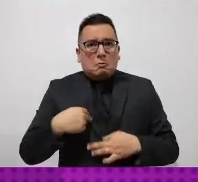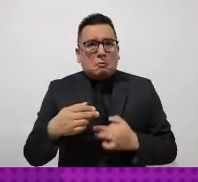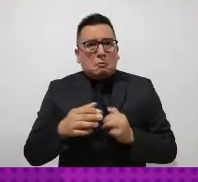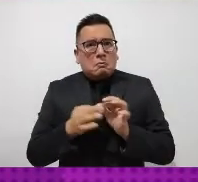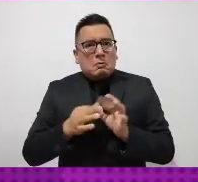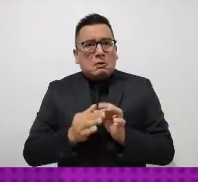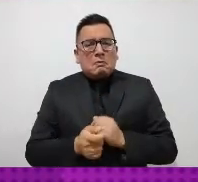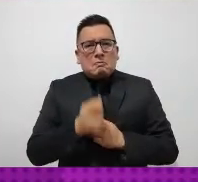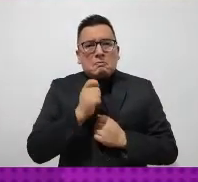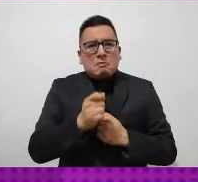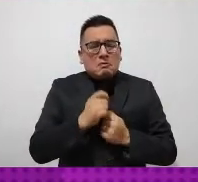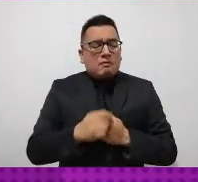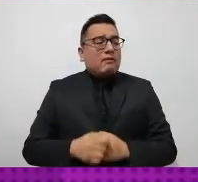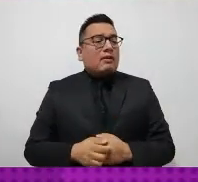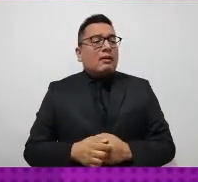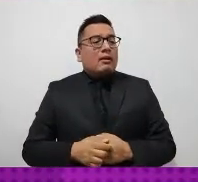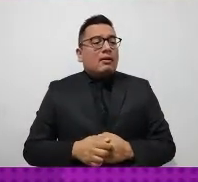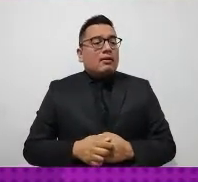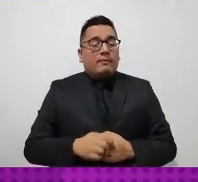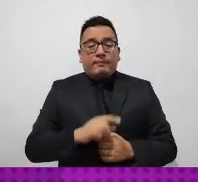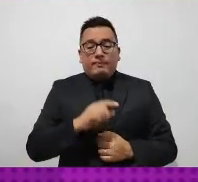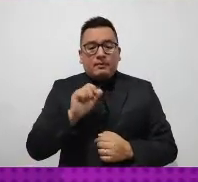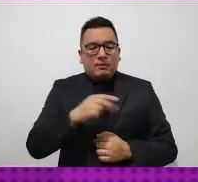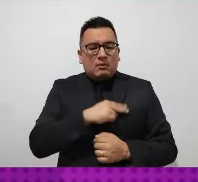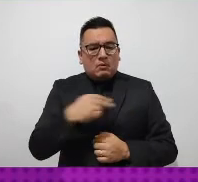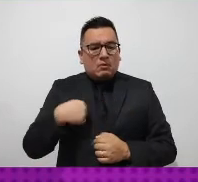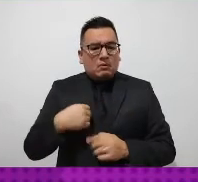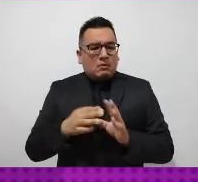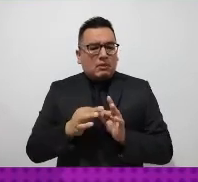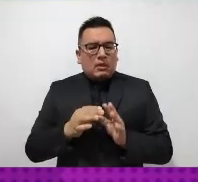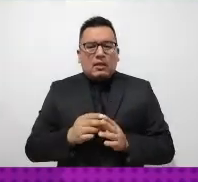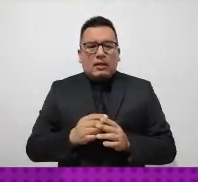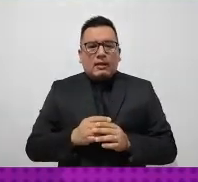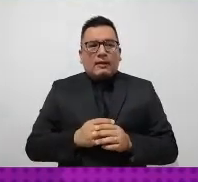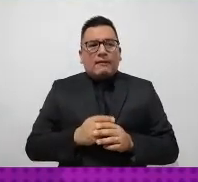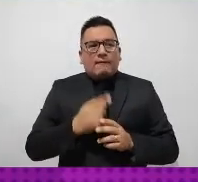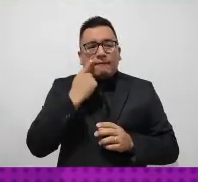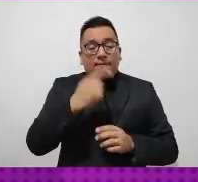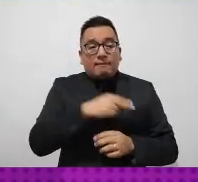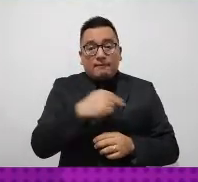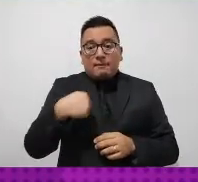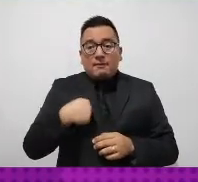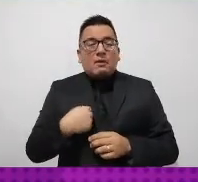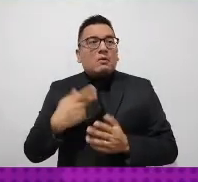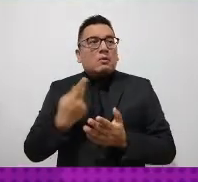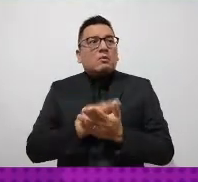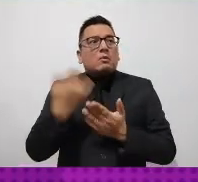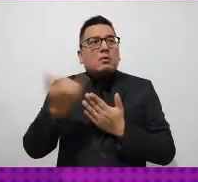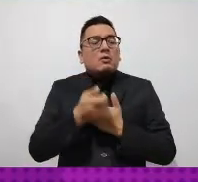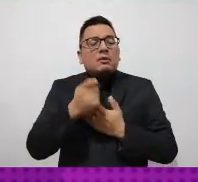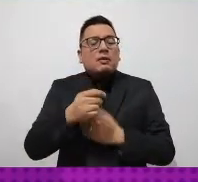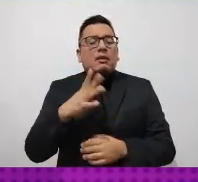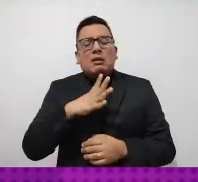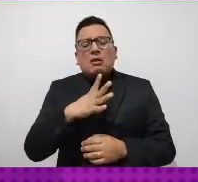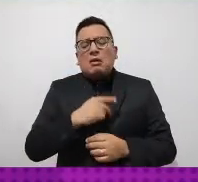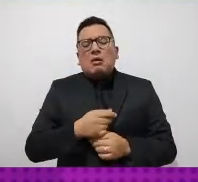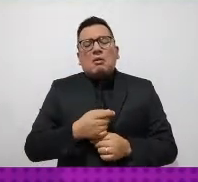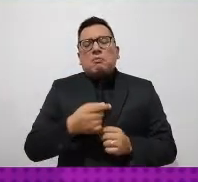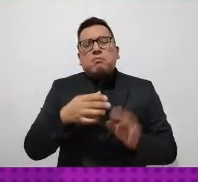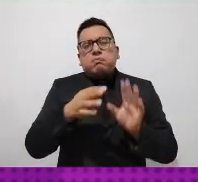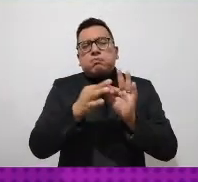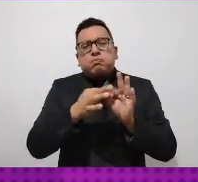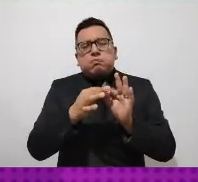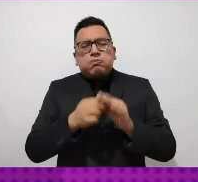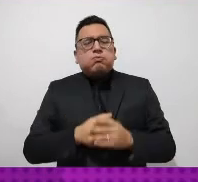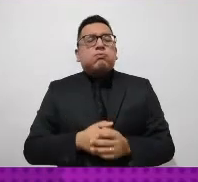qué consiste la red y una aproximación de cómo se planea trabajarla. Son pláticas de sensibilización